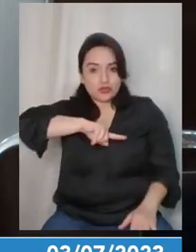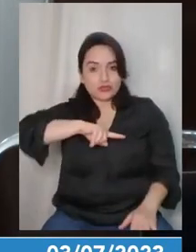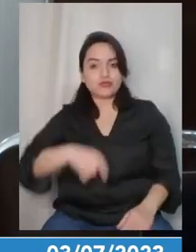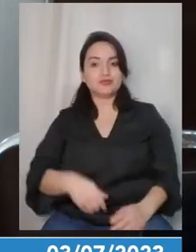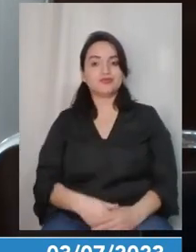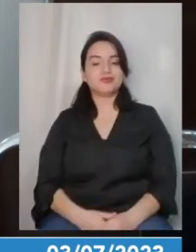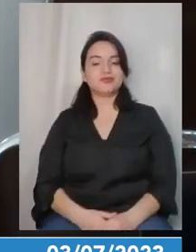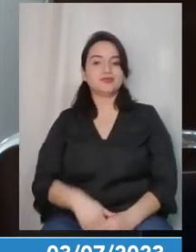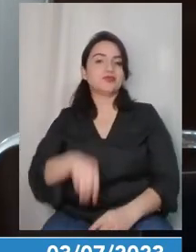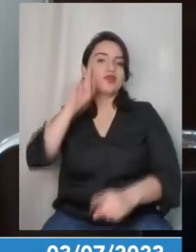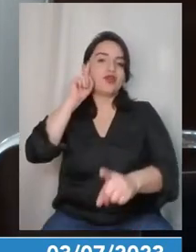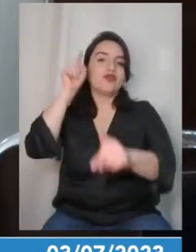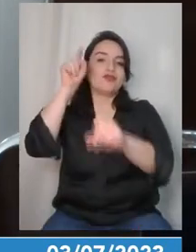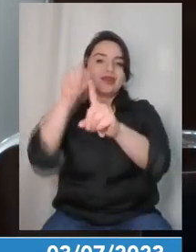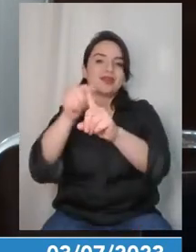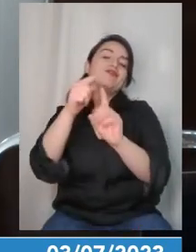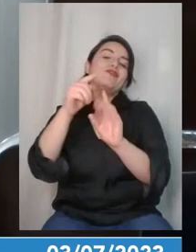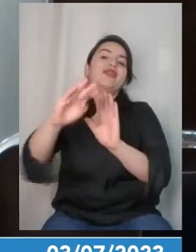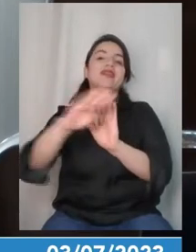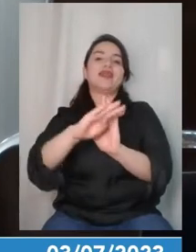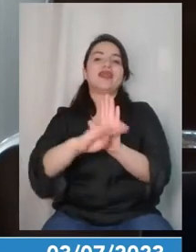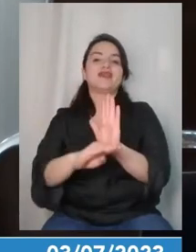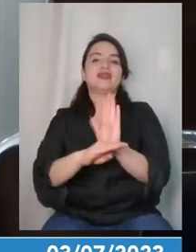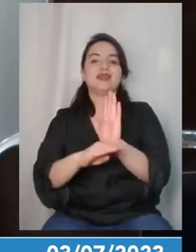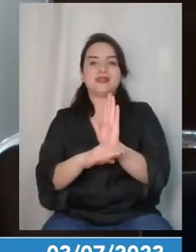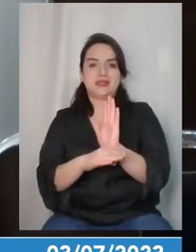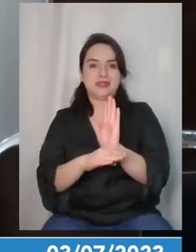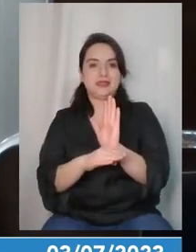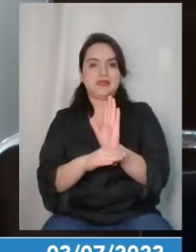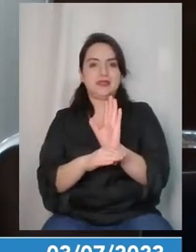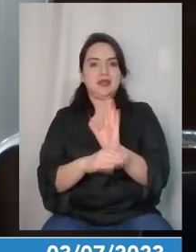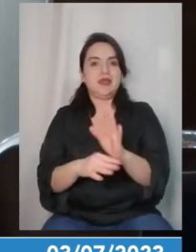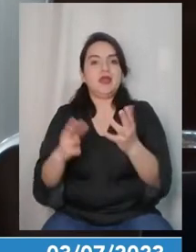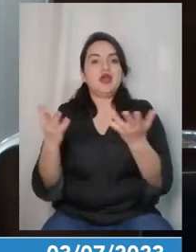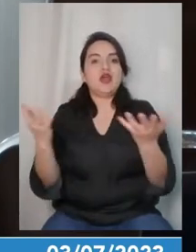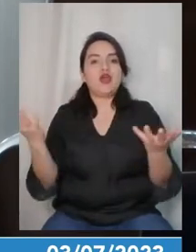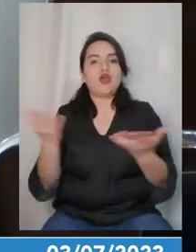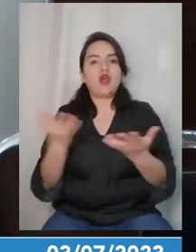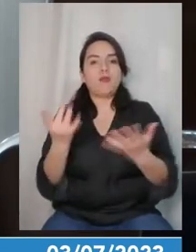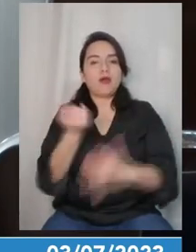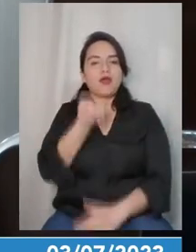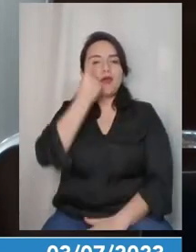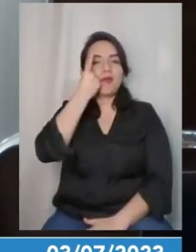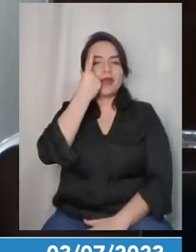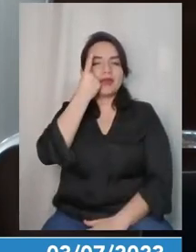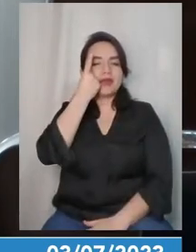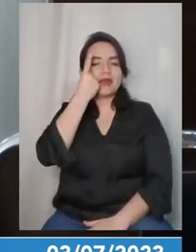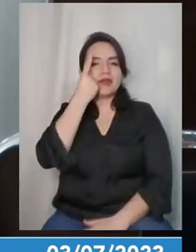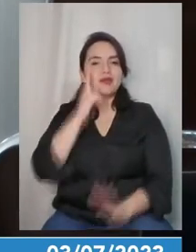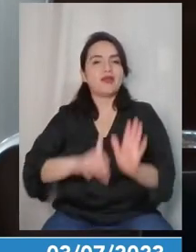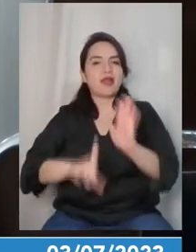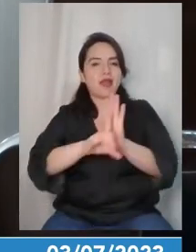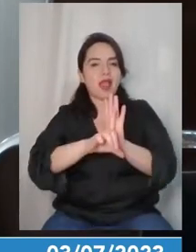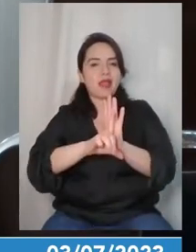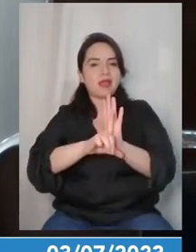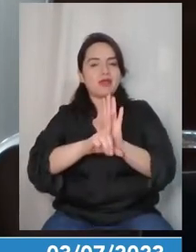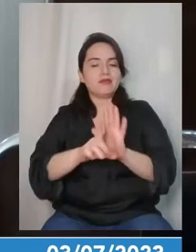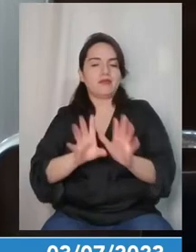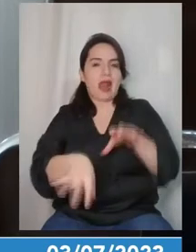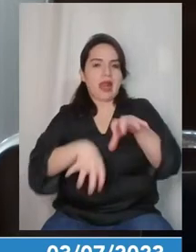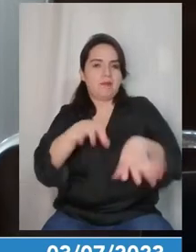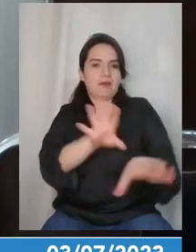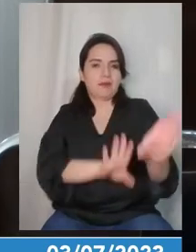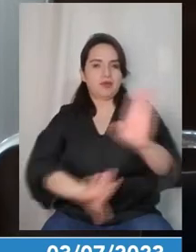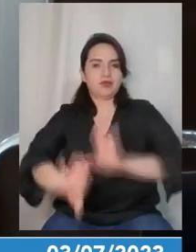las directrices de cómo se va a interpretar el derecho animal, pero claro, quizás no podemos optar o ahondar